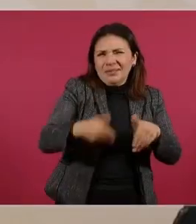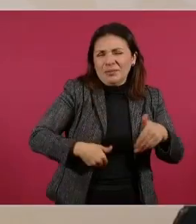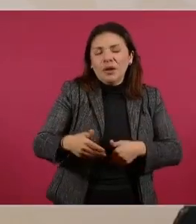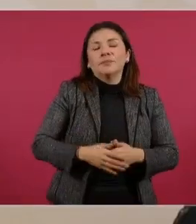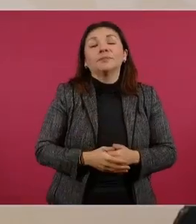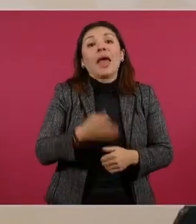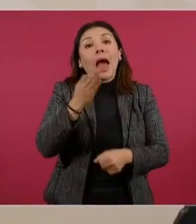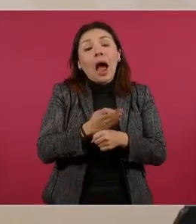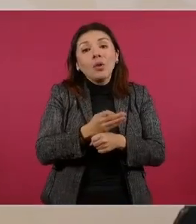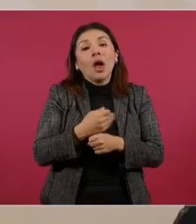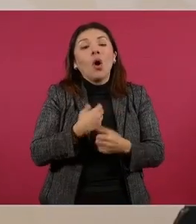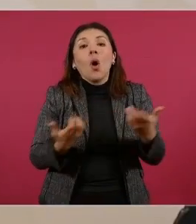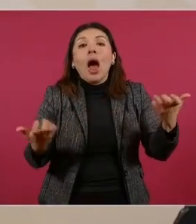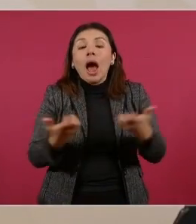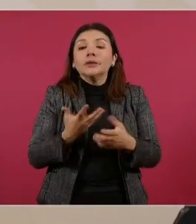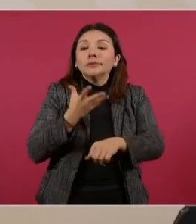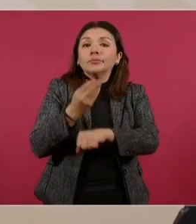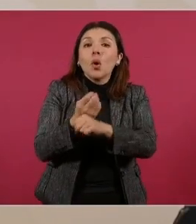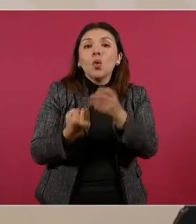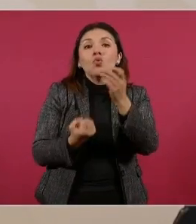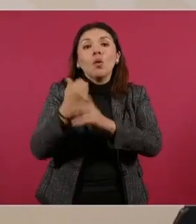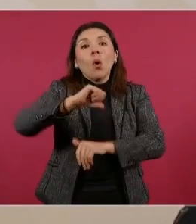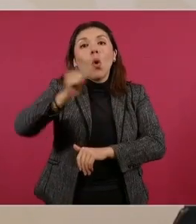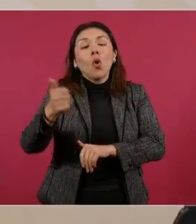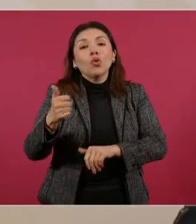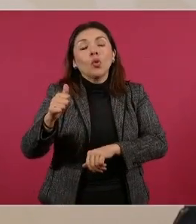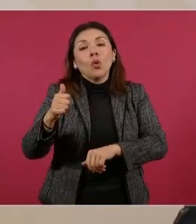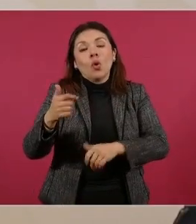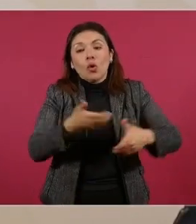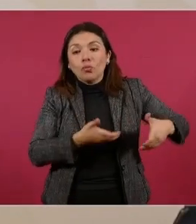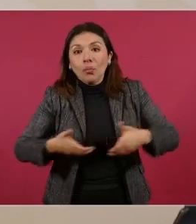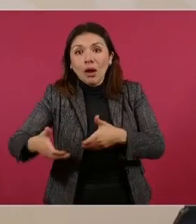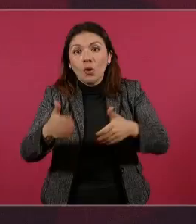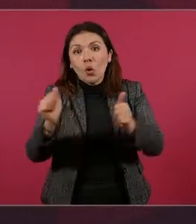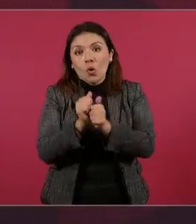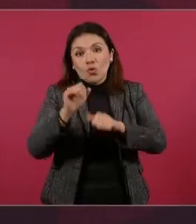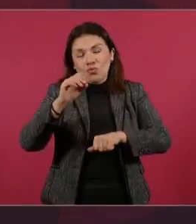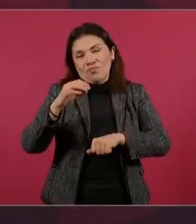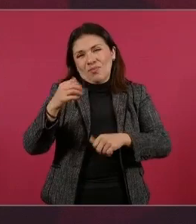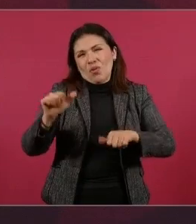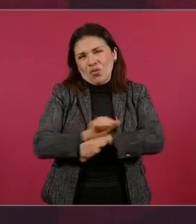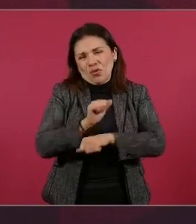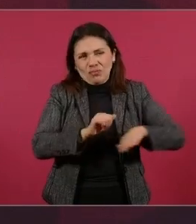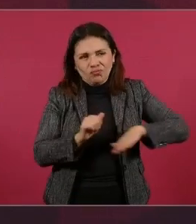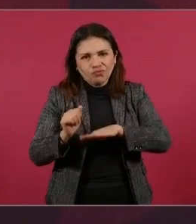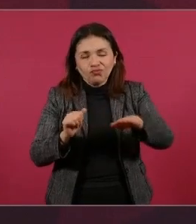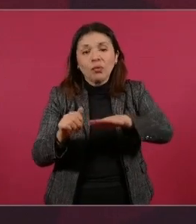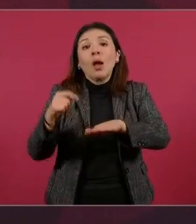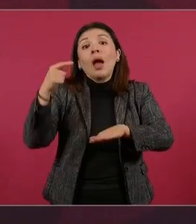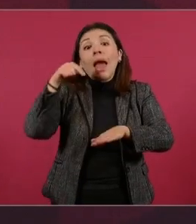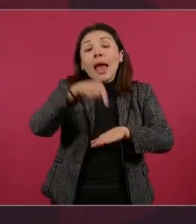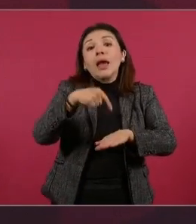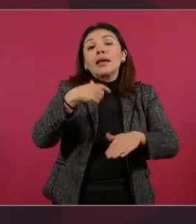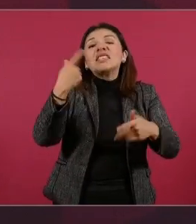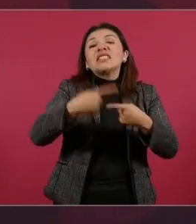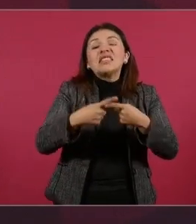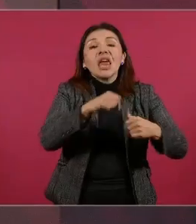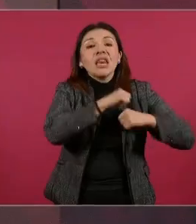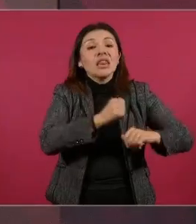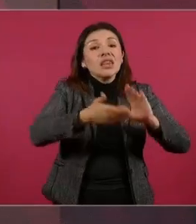un Libramiento y lo estamos haciendo con los ingenieros militares porque